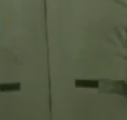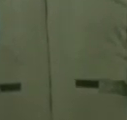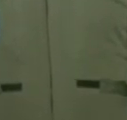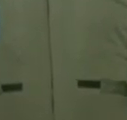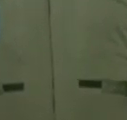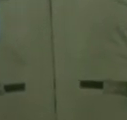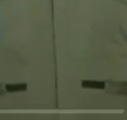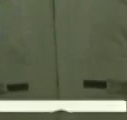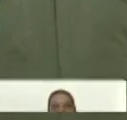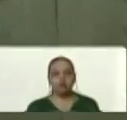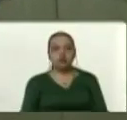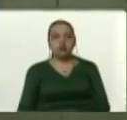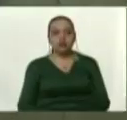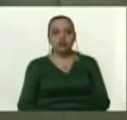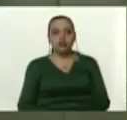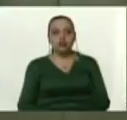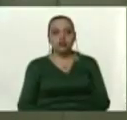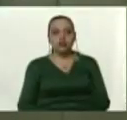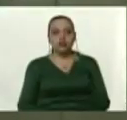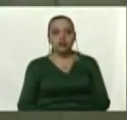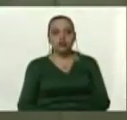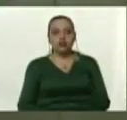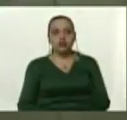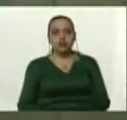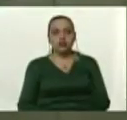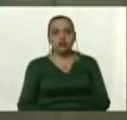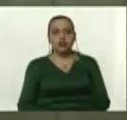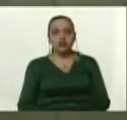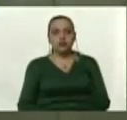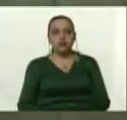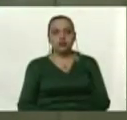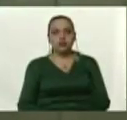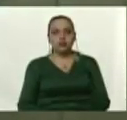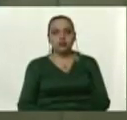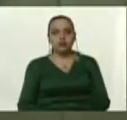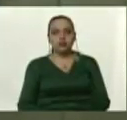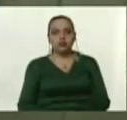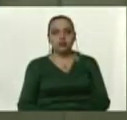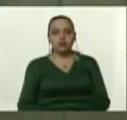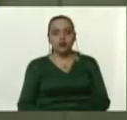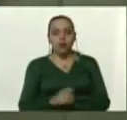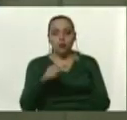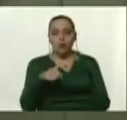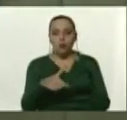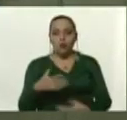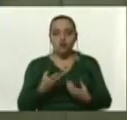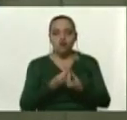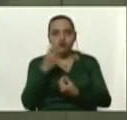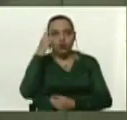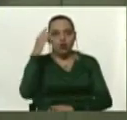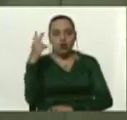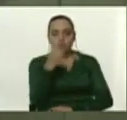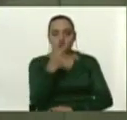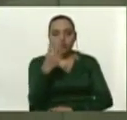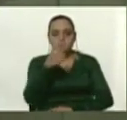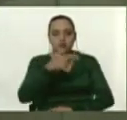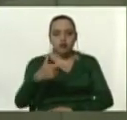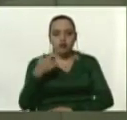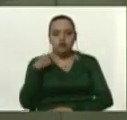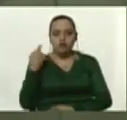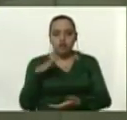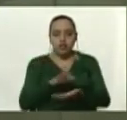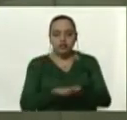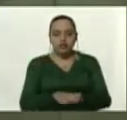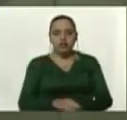Cambiaron de ambiente y hoy están con nuestro Dios celestial, el general Márquez y el mayor